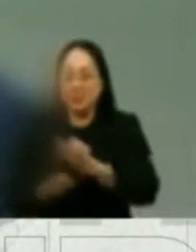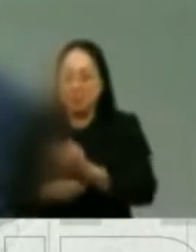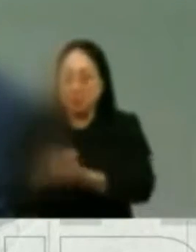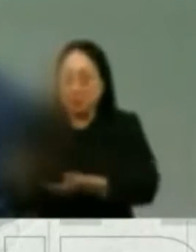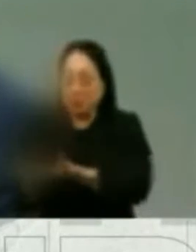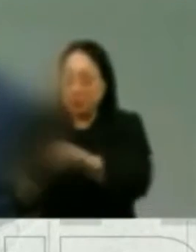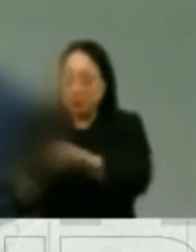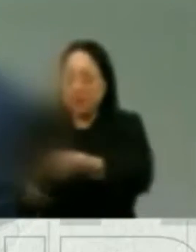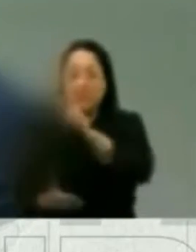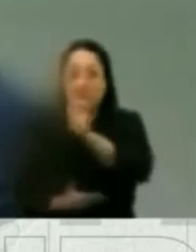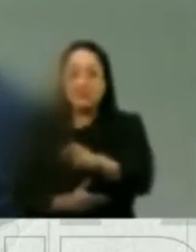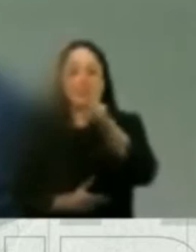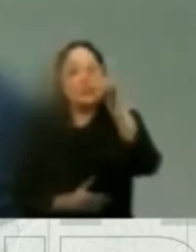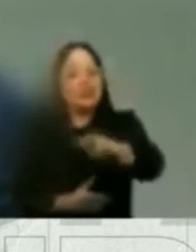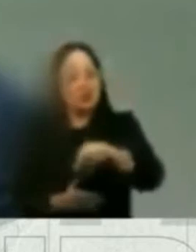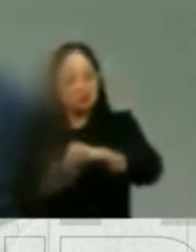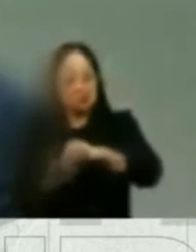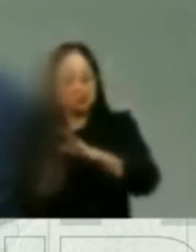quieran los de la derecha,